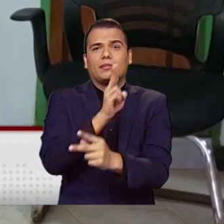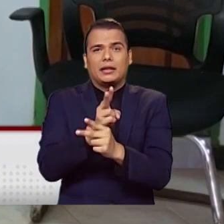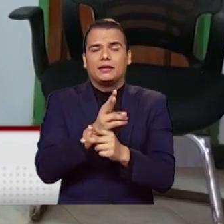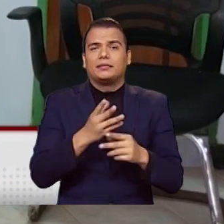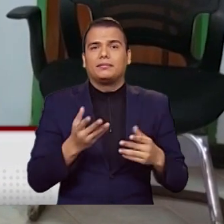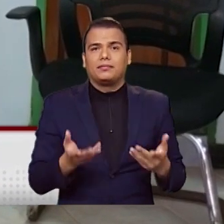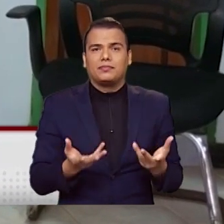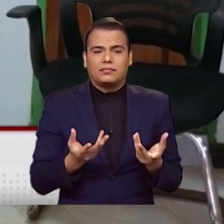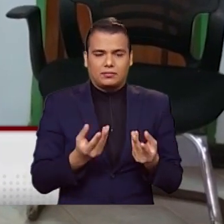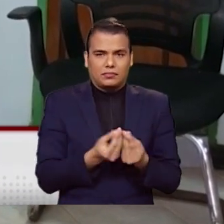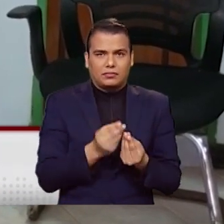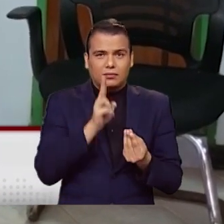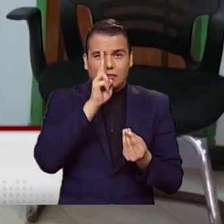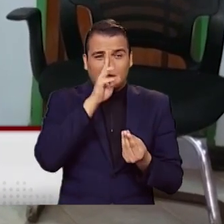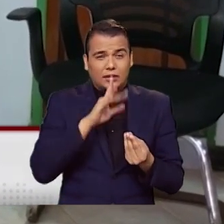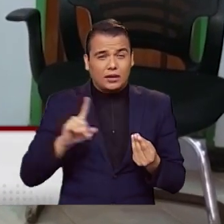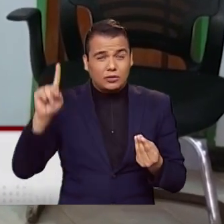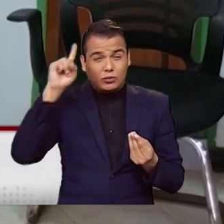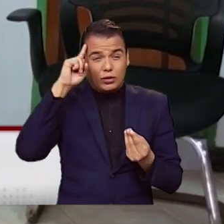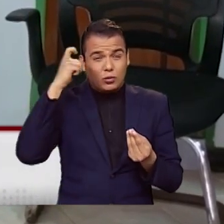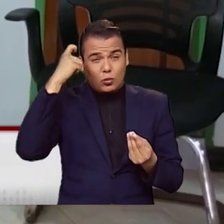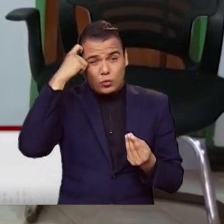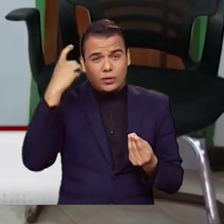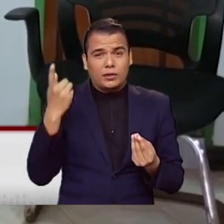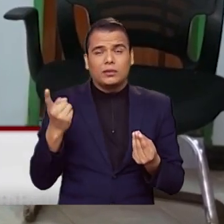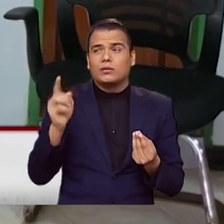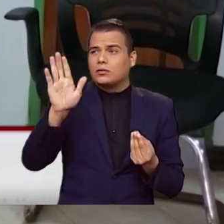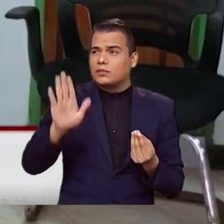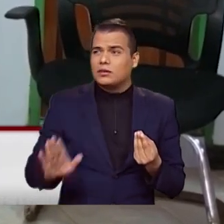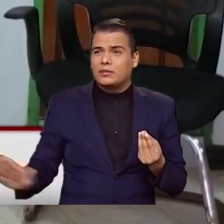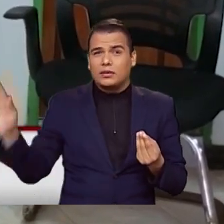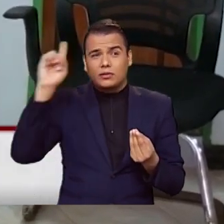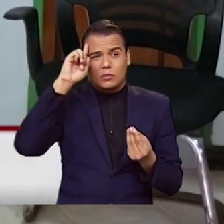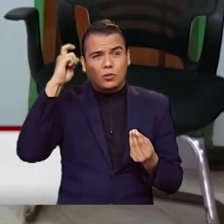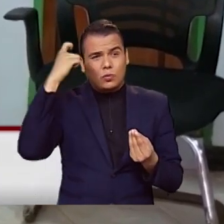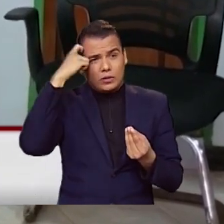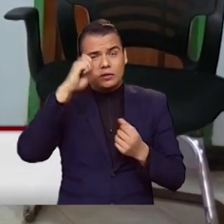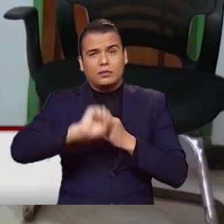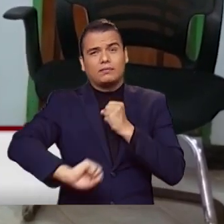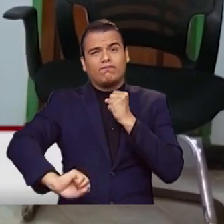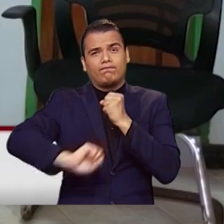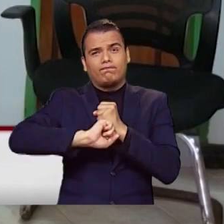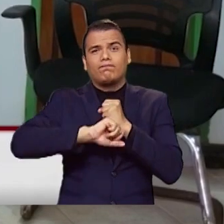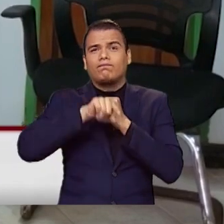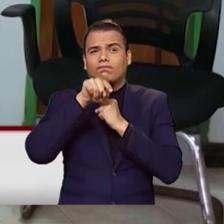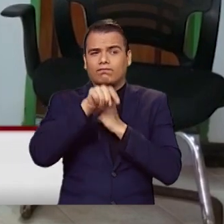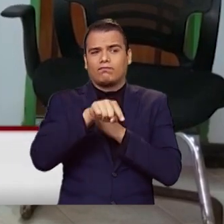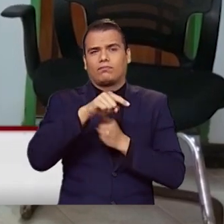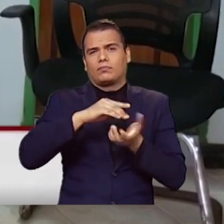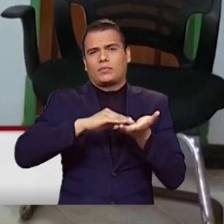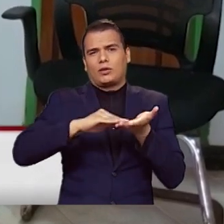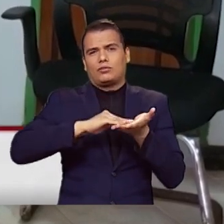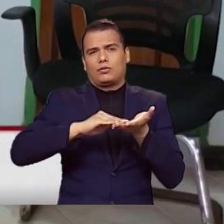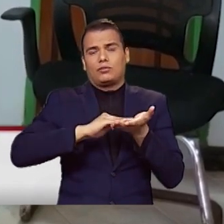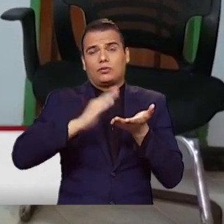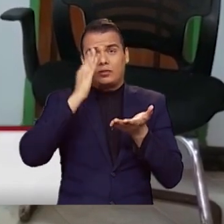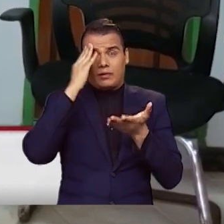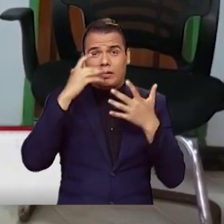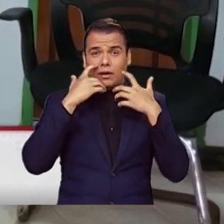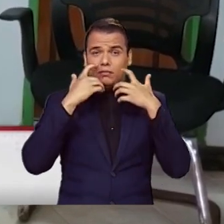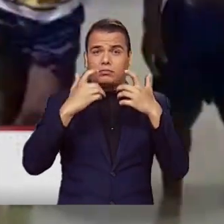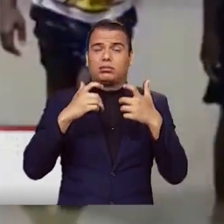gobierno departamental y nacional para que nos puedan ayudar a suplir la problemática que en este